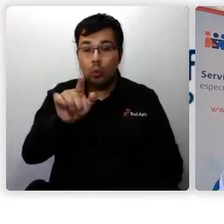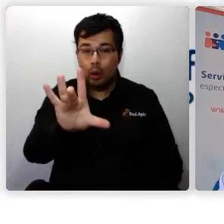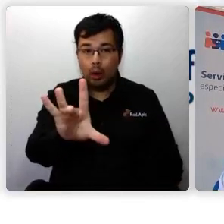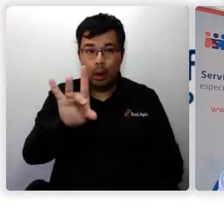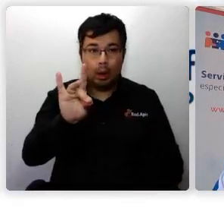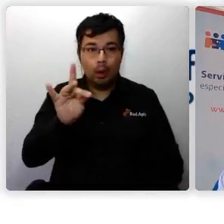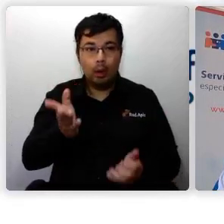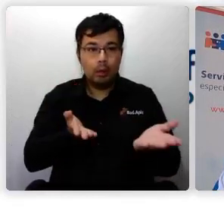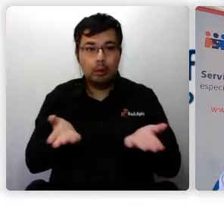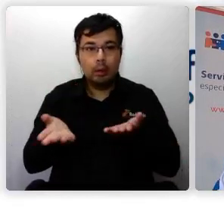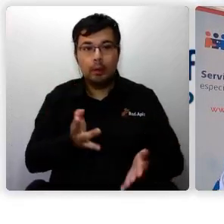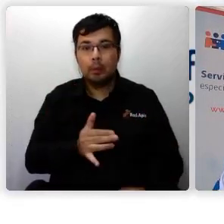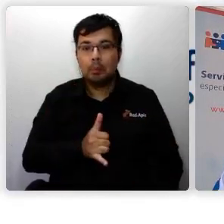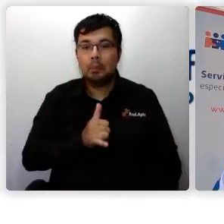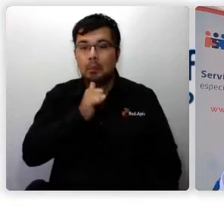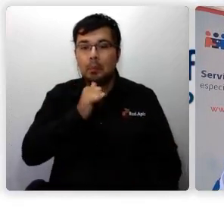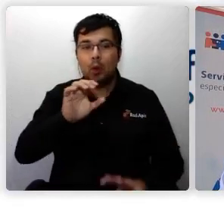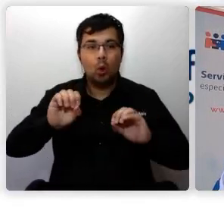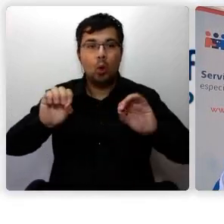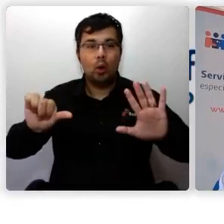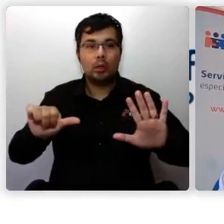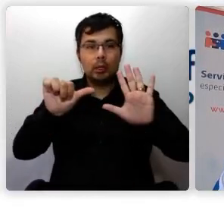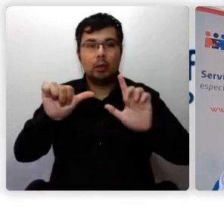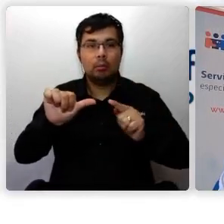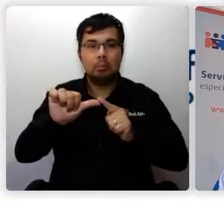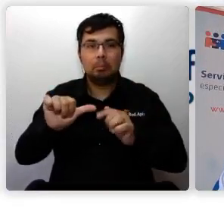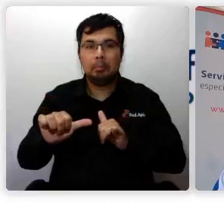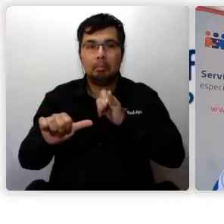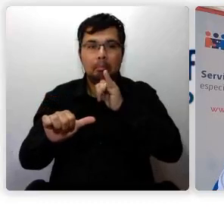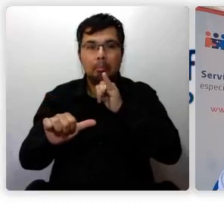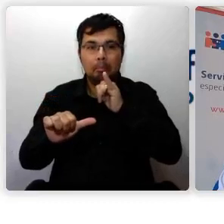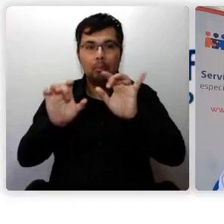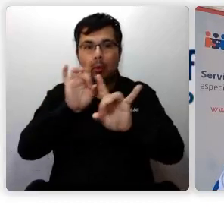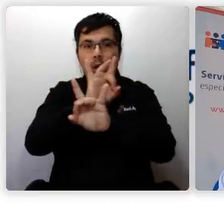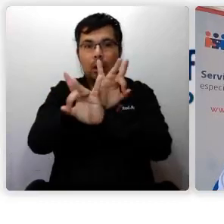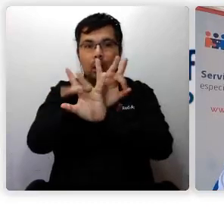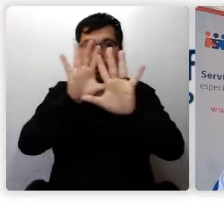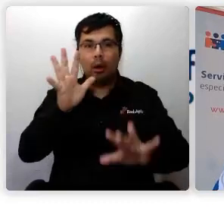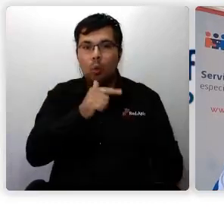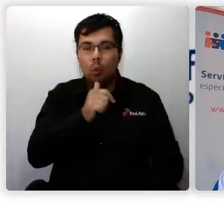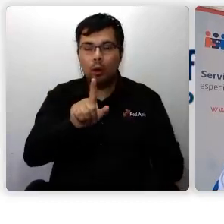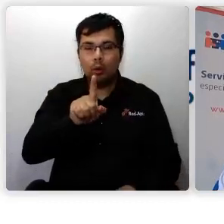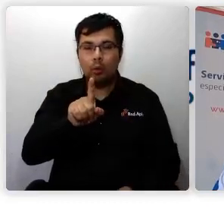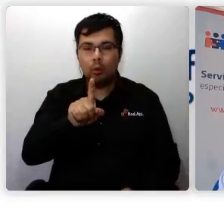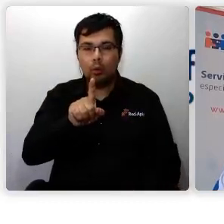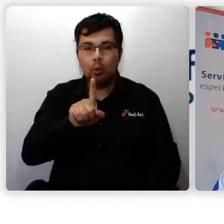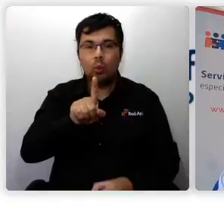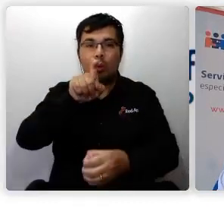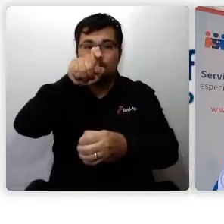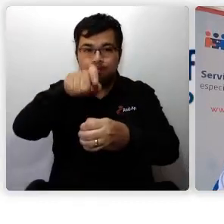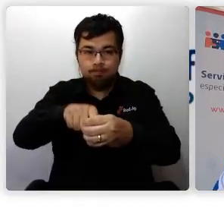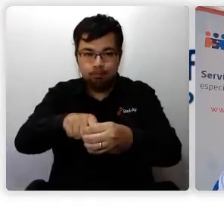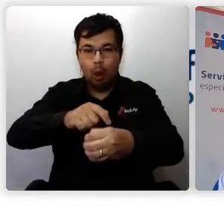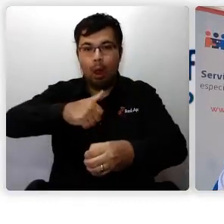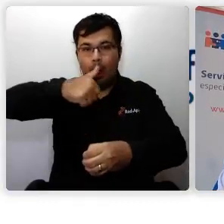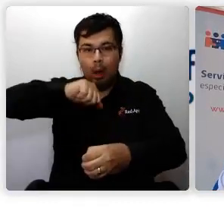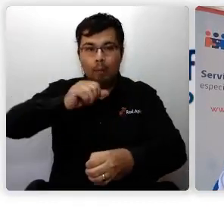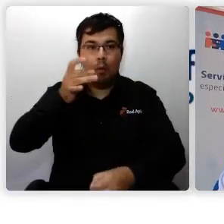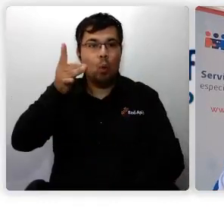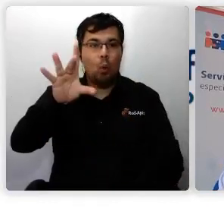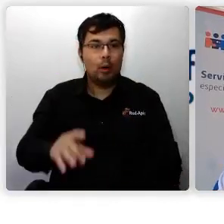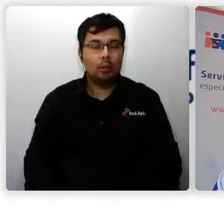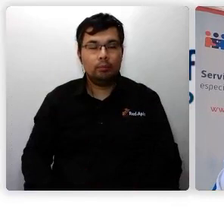o el 6º, no lo sé, no tengo claro, se inscribe con su clave única. Aquí es necesario usar la clave única. La clave